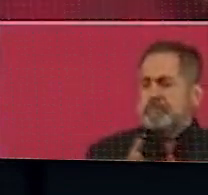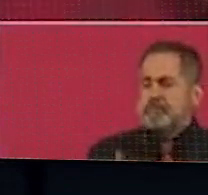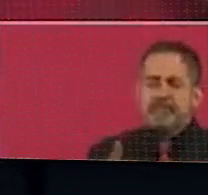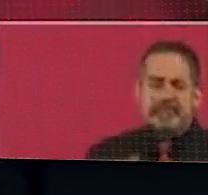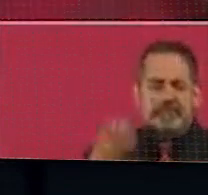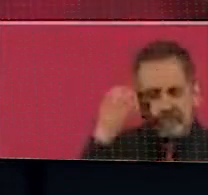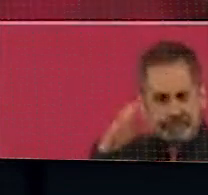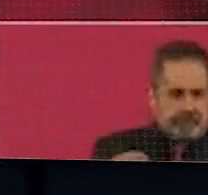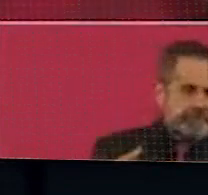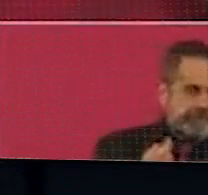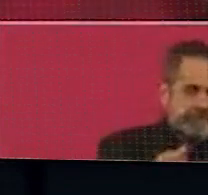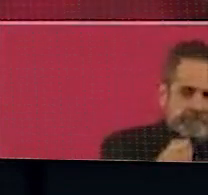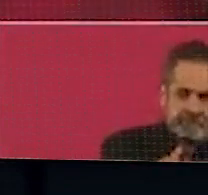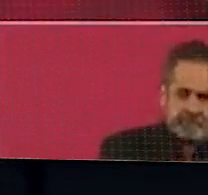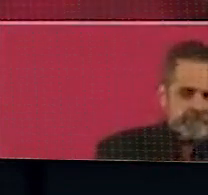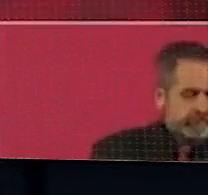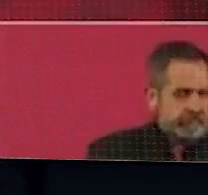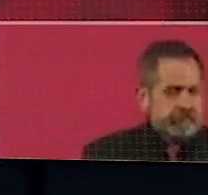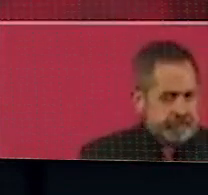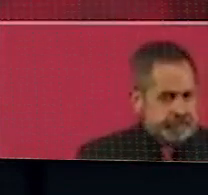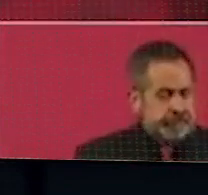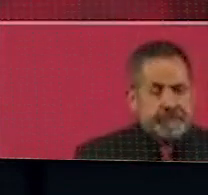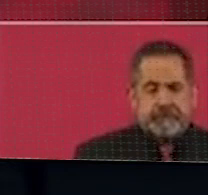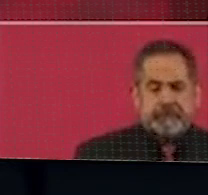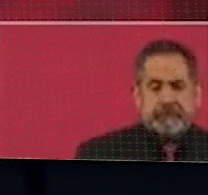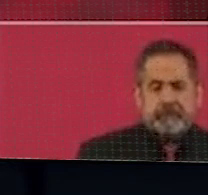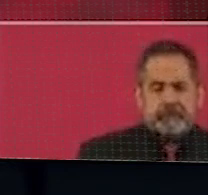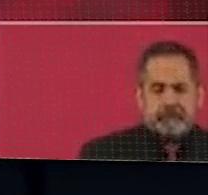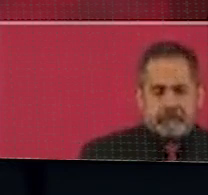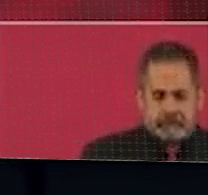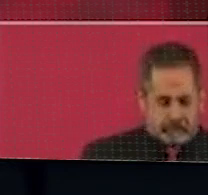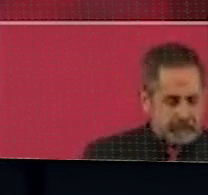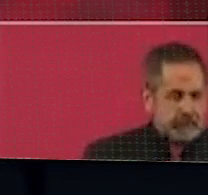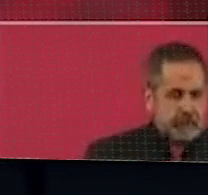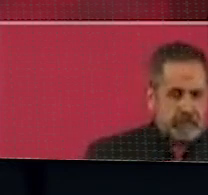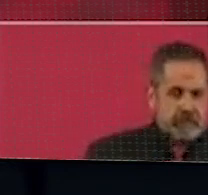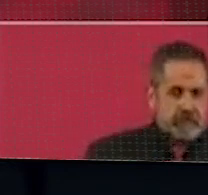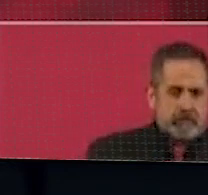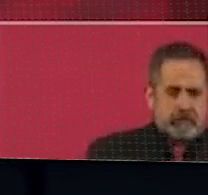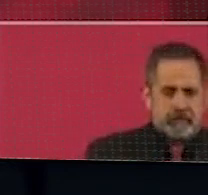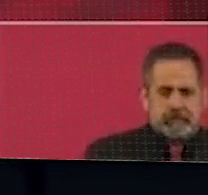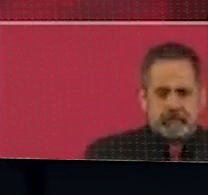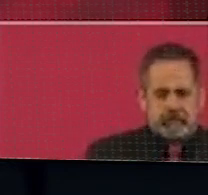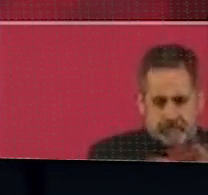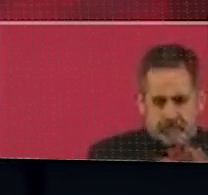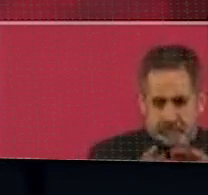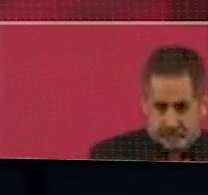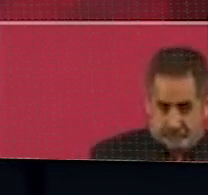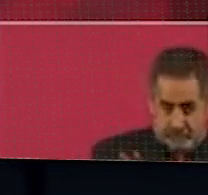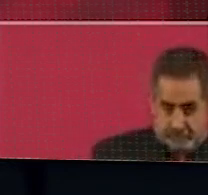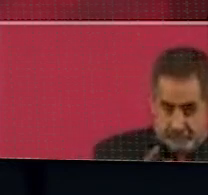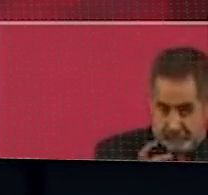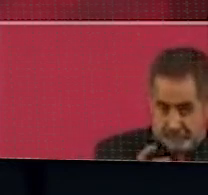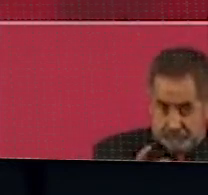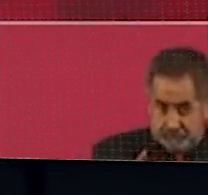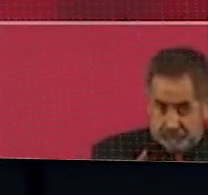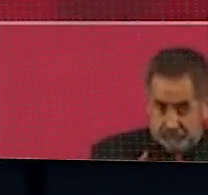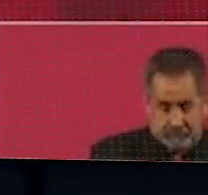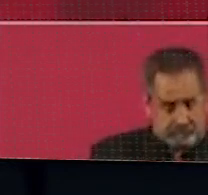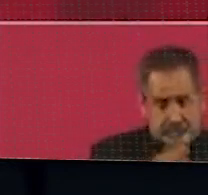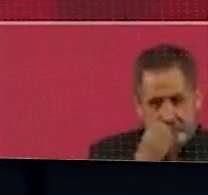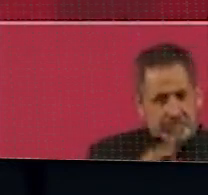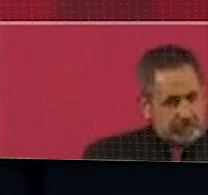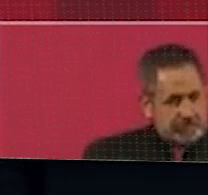poderoso un grupo más fuerte que es el que domina cuando hay un solo grupo como ese pues entonces